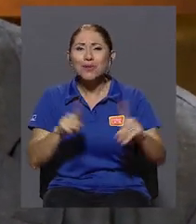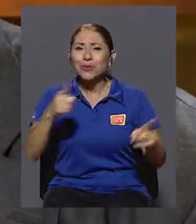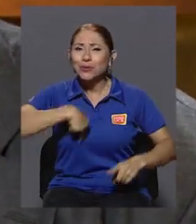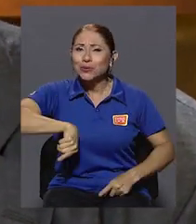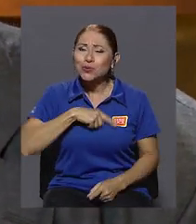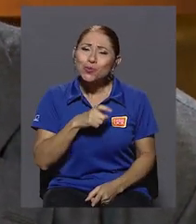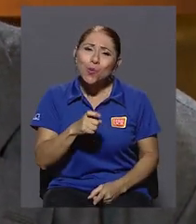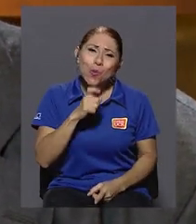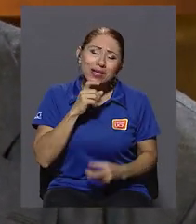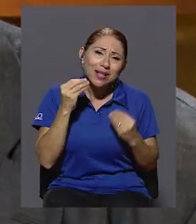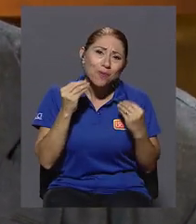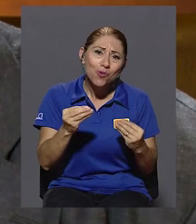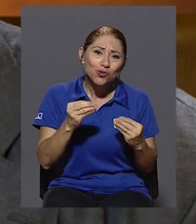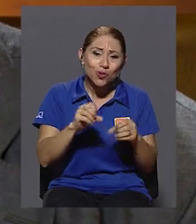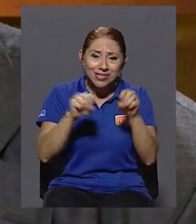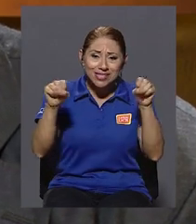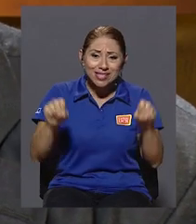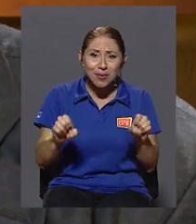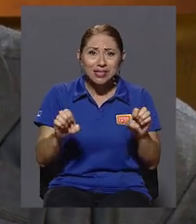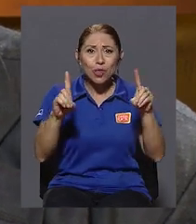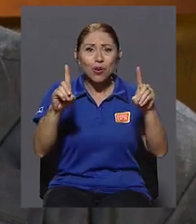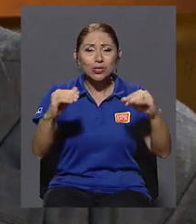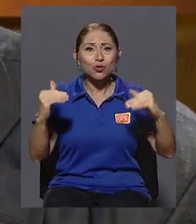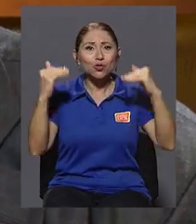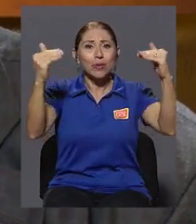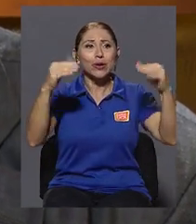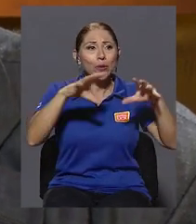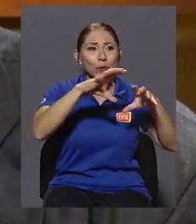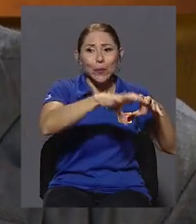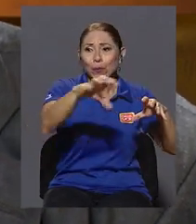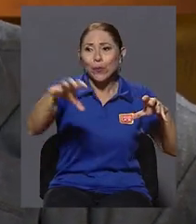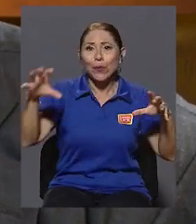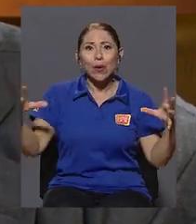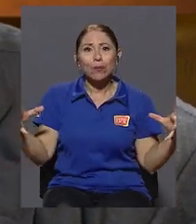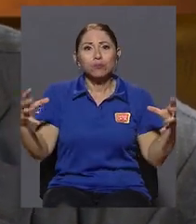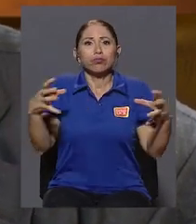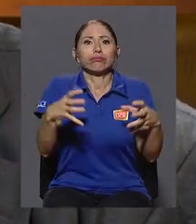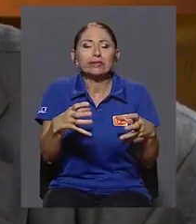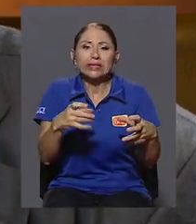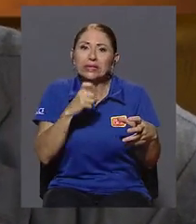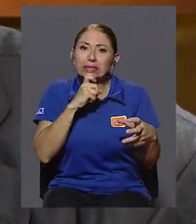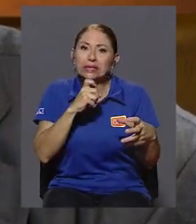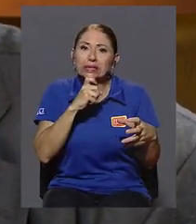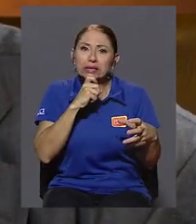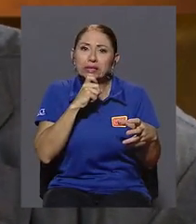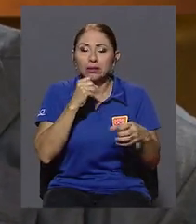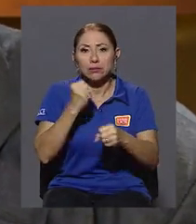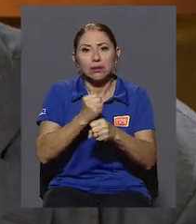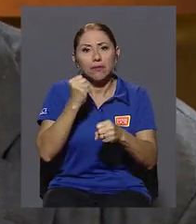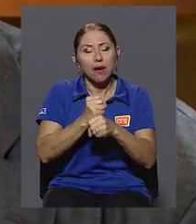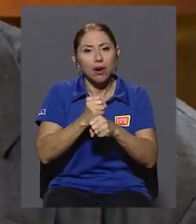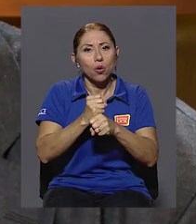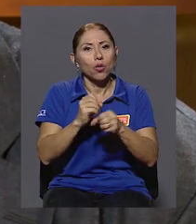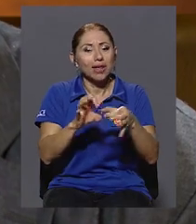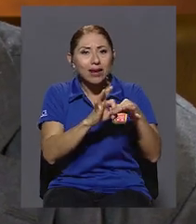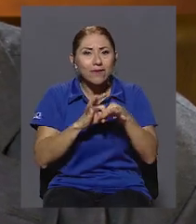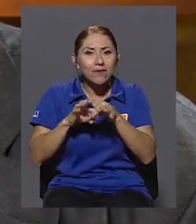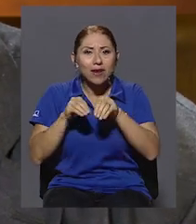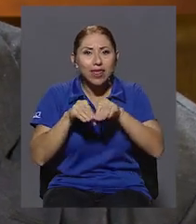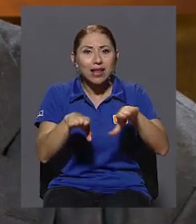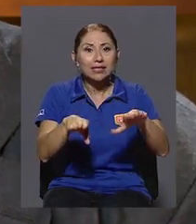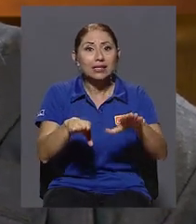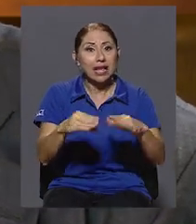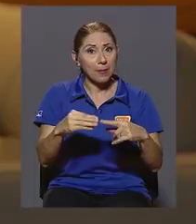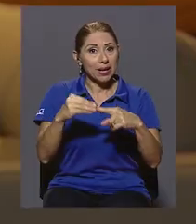no obstante nos cuesta mucho integrar los sistemas de educación superior. En este sentido, el trabajo de las redes, como